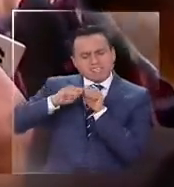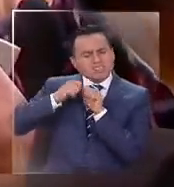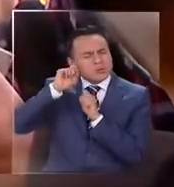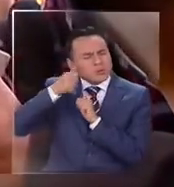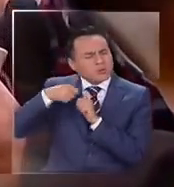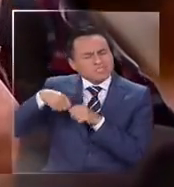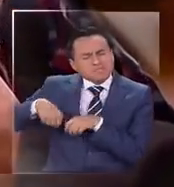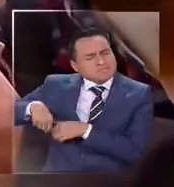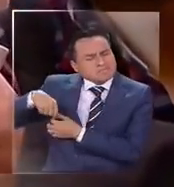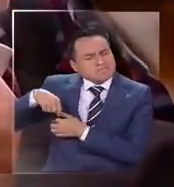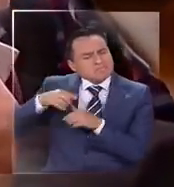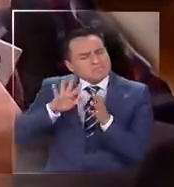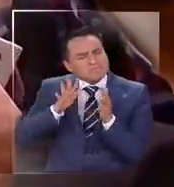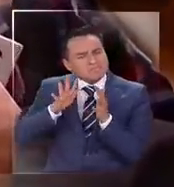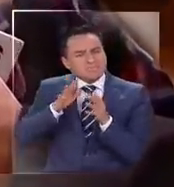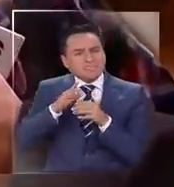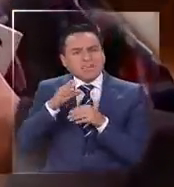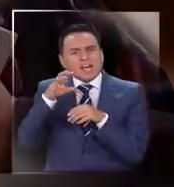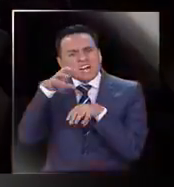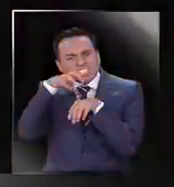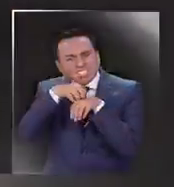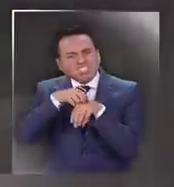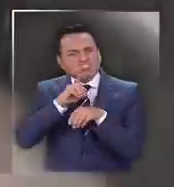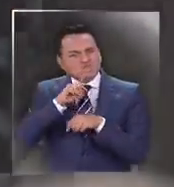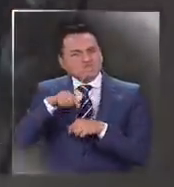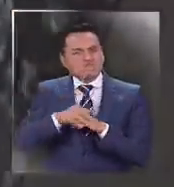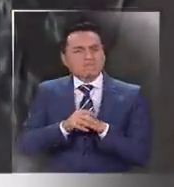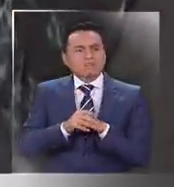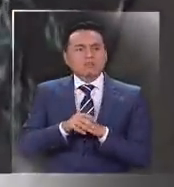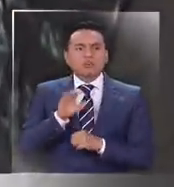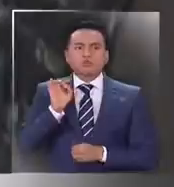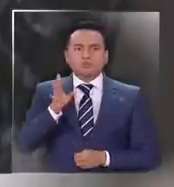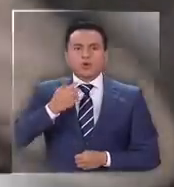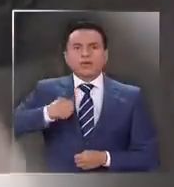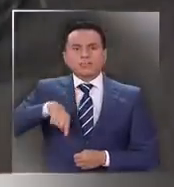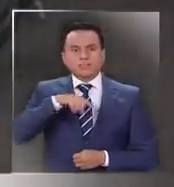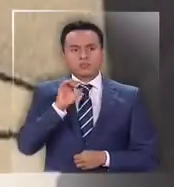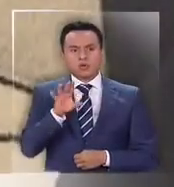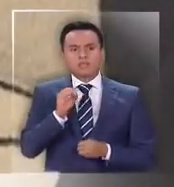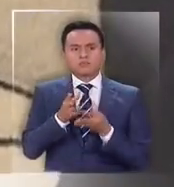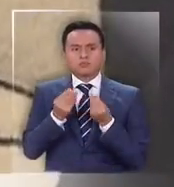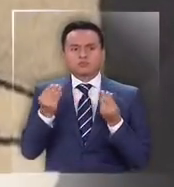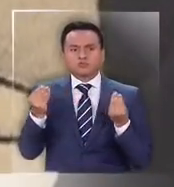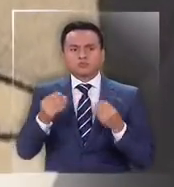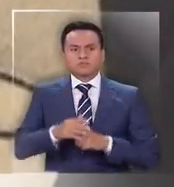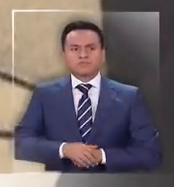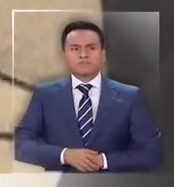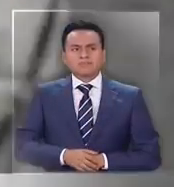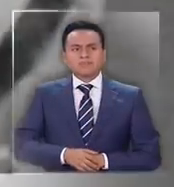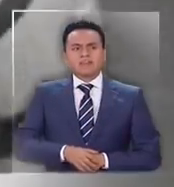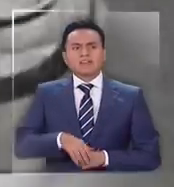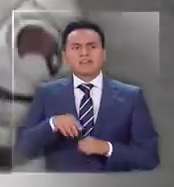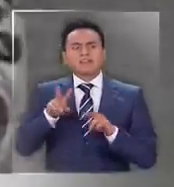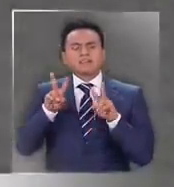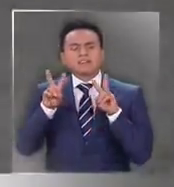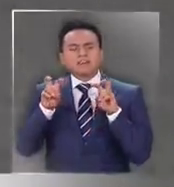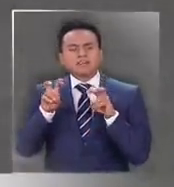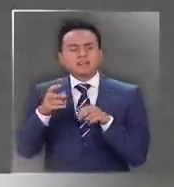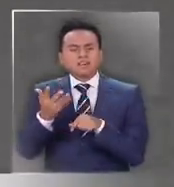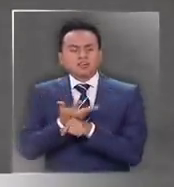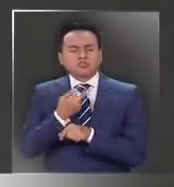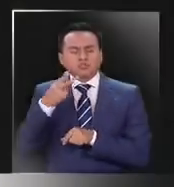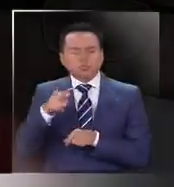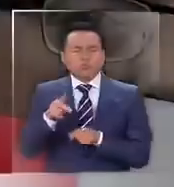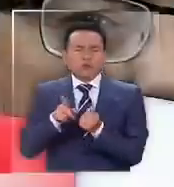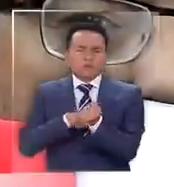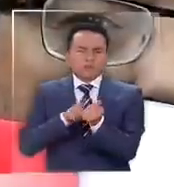debajo de la axila, mordidas así. Nos duele mucho que haya fallado su